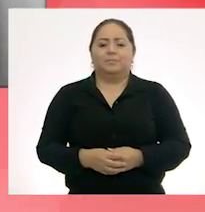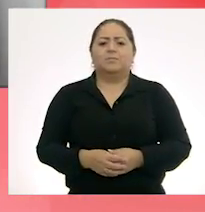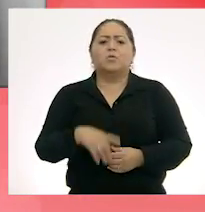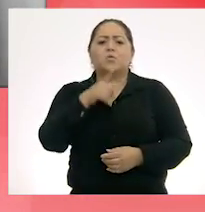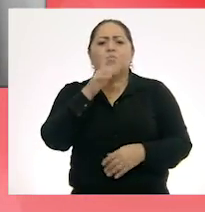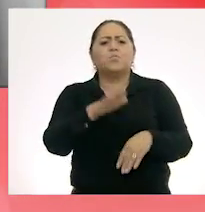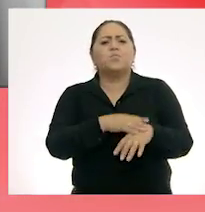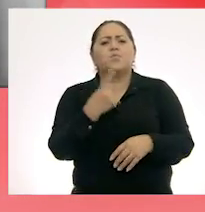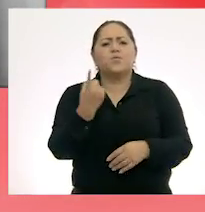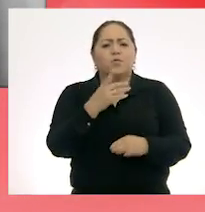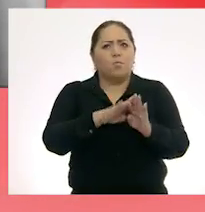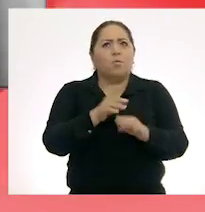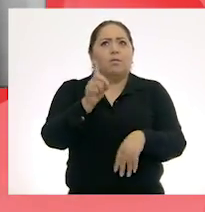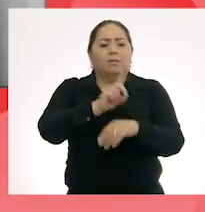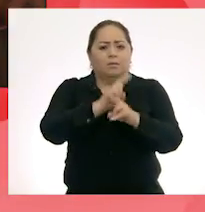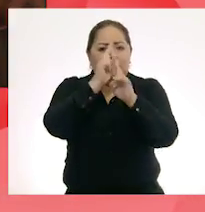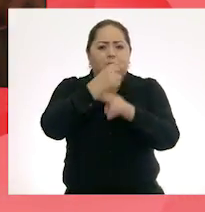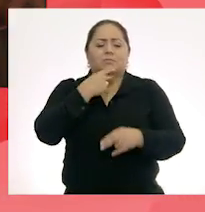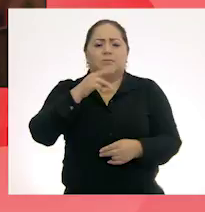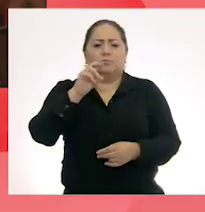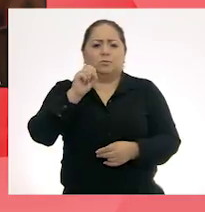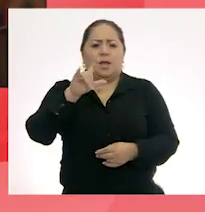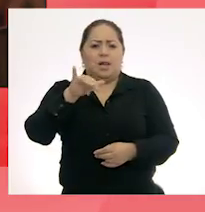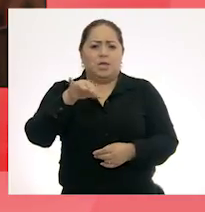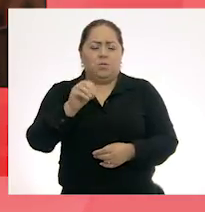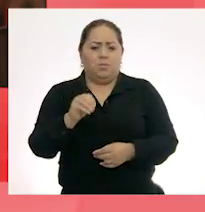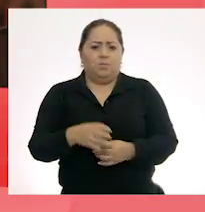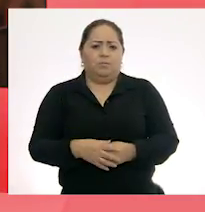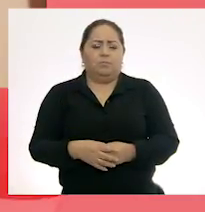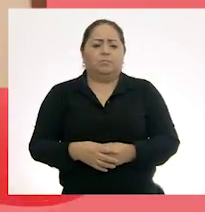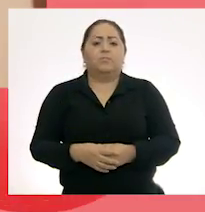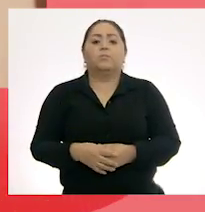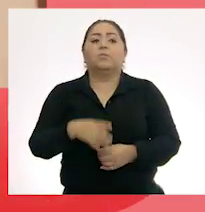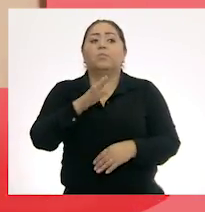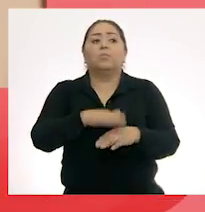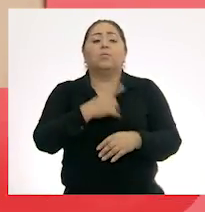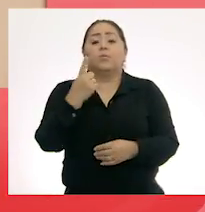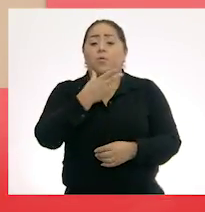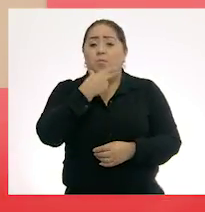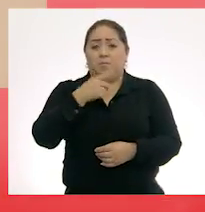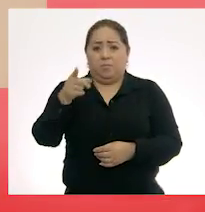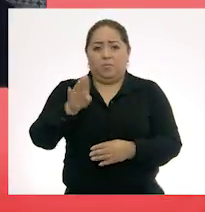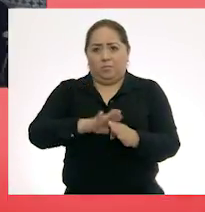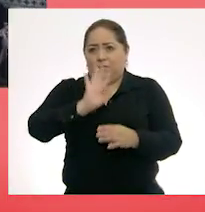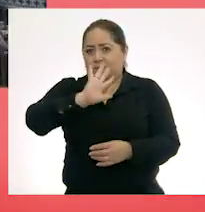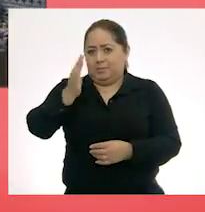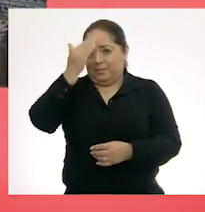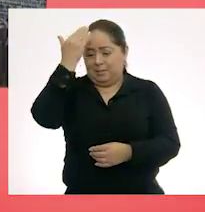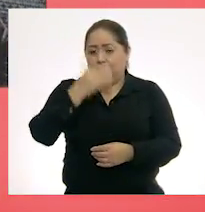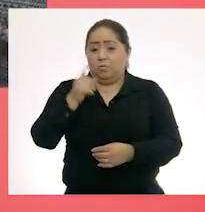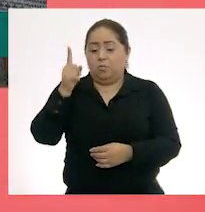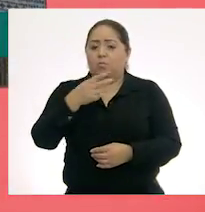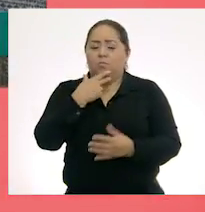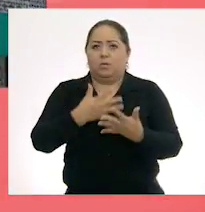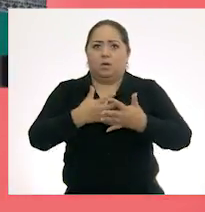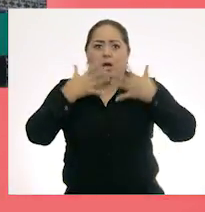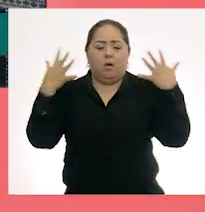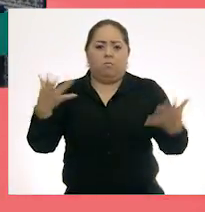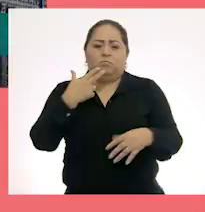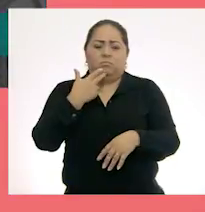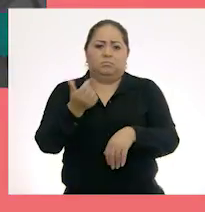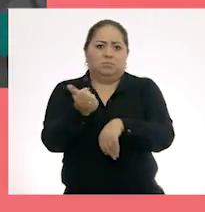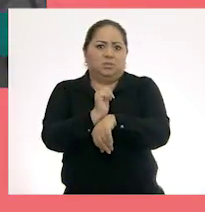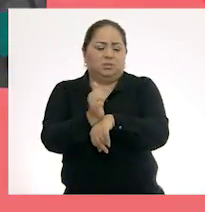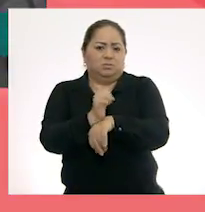¿Por qué decidieron homenajear a Rosalío Solano en el nombre del recinto? Bueno, Rosalío Solano, como es bien sabido, es un gran